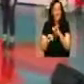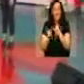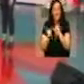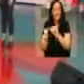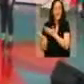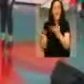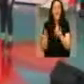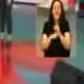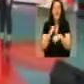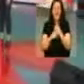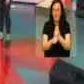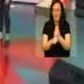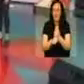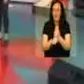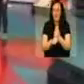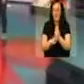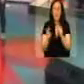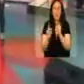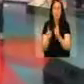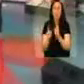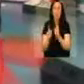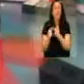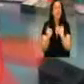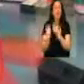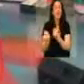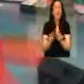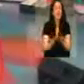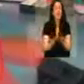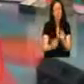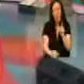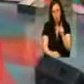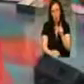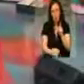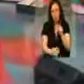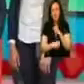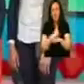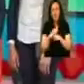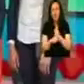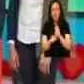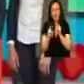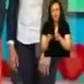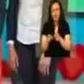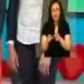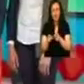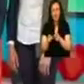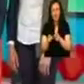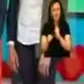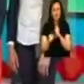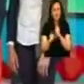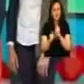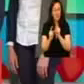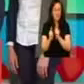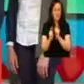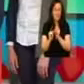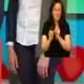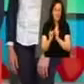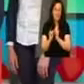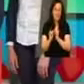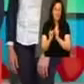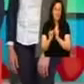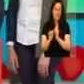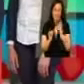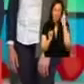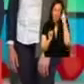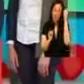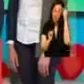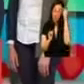siempre con estas donaciones tan... Seguramente estemos el año que viene, como venimos estando todos los años. Y bueno, el concepto de